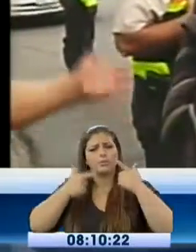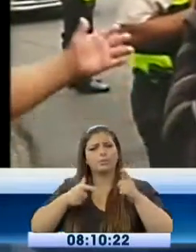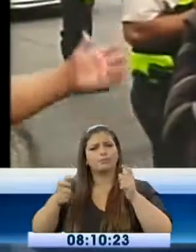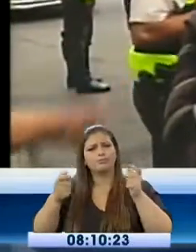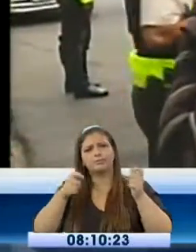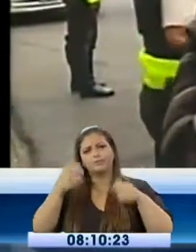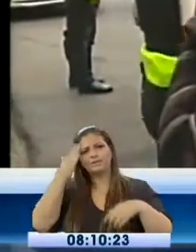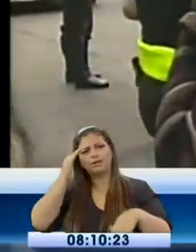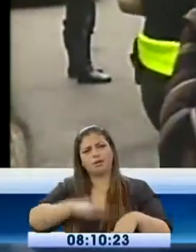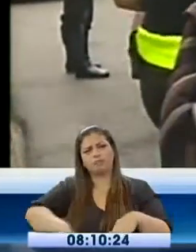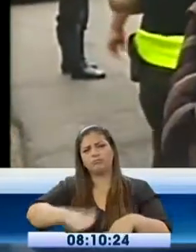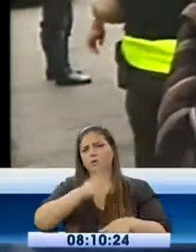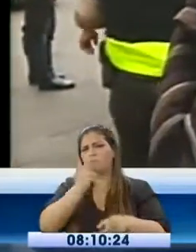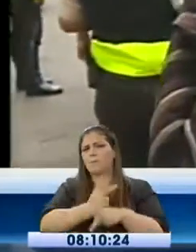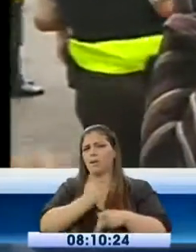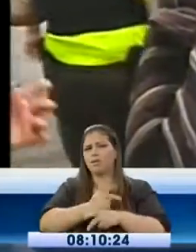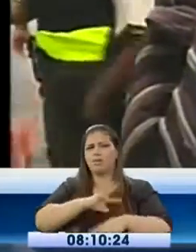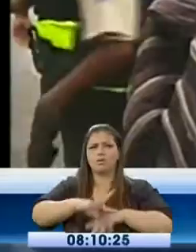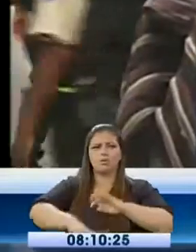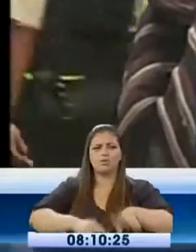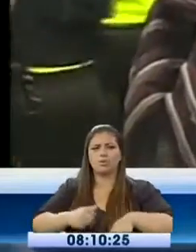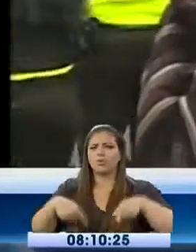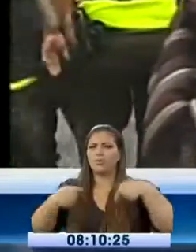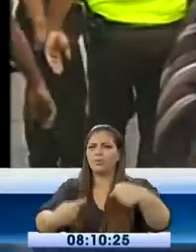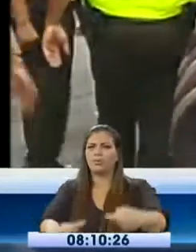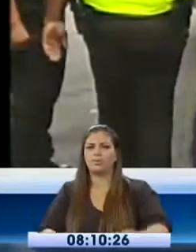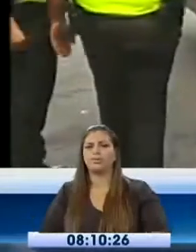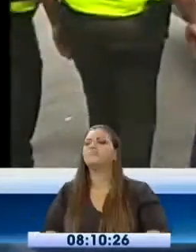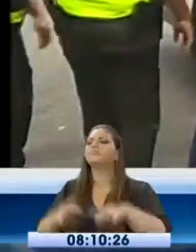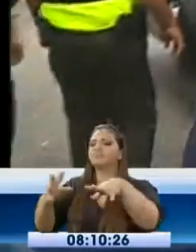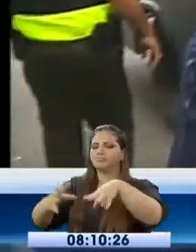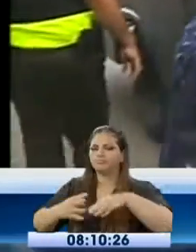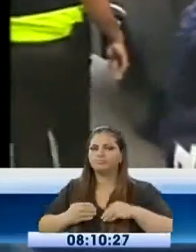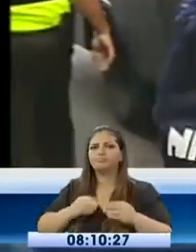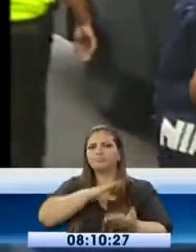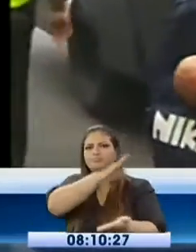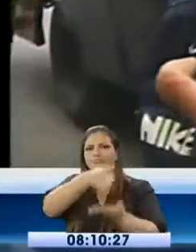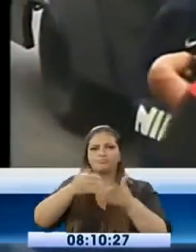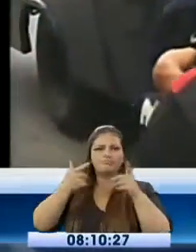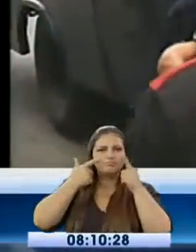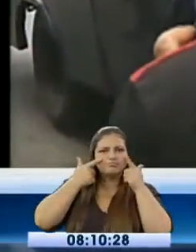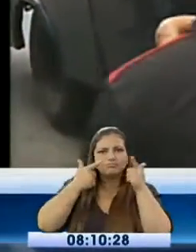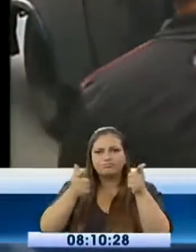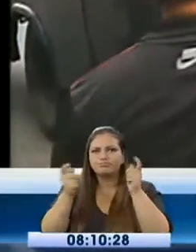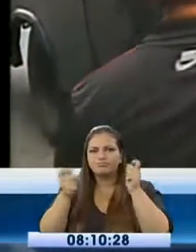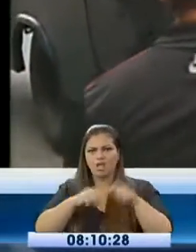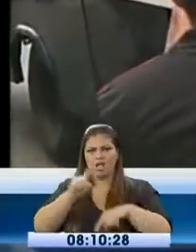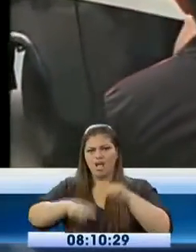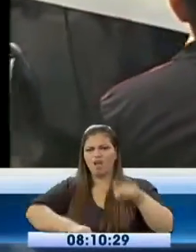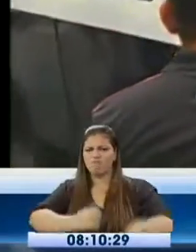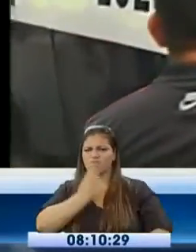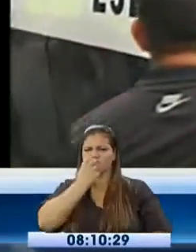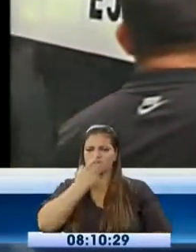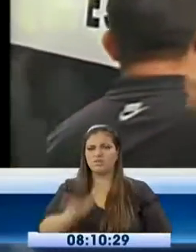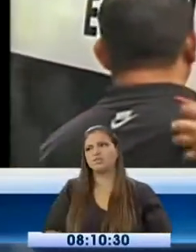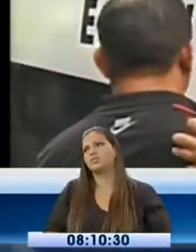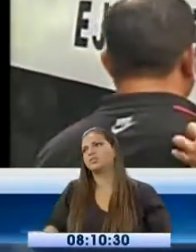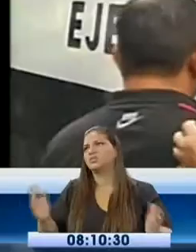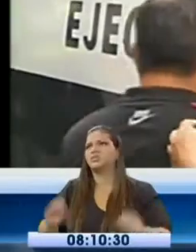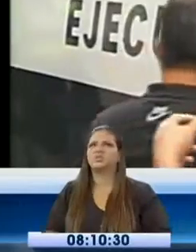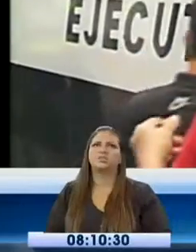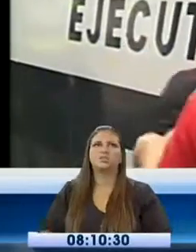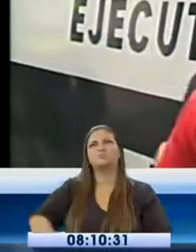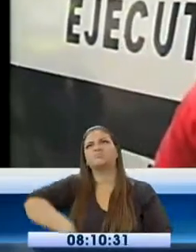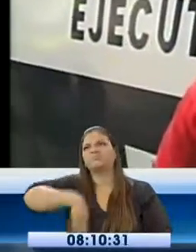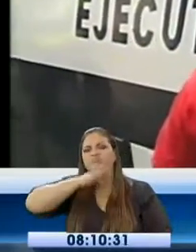que esto se repita con más frecuencia. Aunque algunos, bueno, de pronto pueden estar un poco molestos porque se interrumpe la